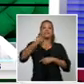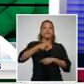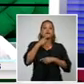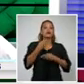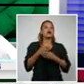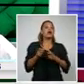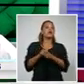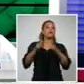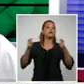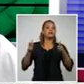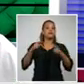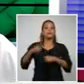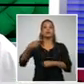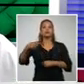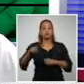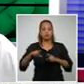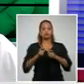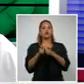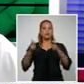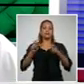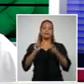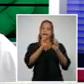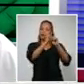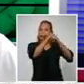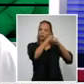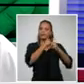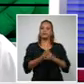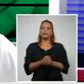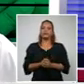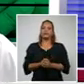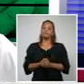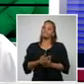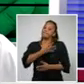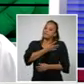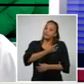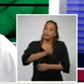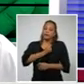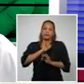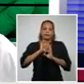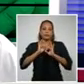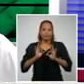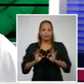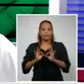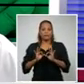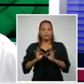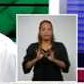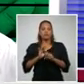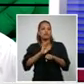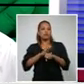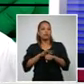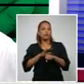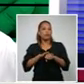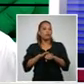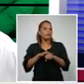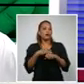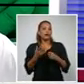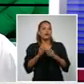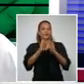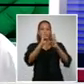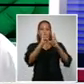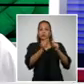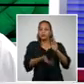próximos días. Y lamentablemente, y como consecuencia de la elevada transmisión de la